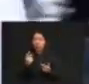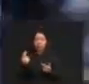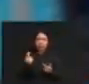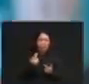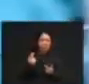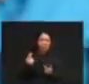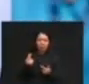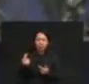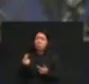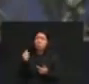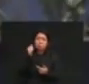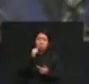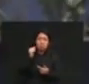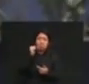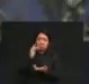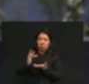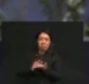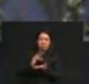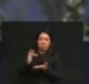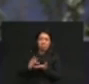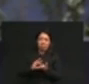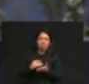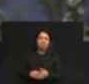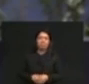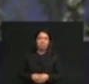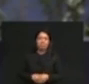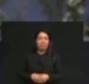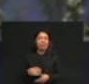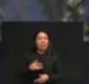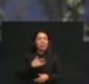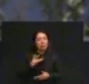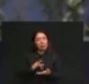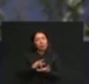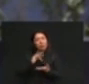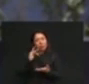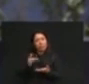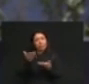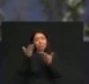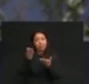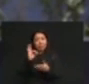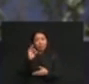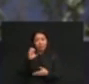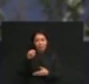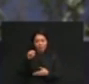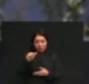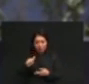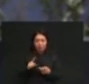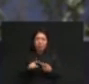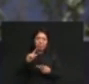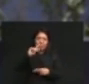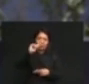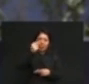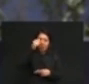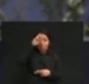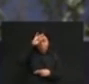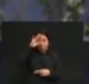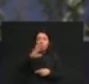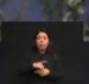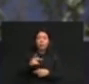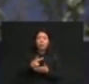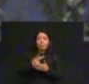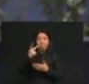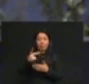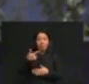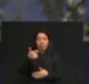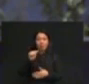nosotros. Agradecemos de todo corazón a FEMSA, al TEC de Monterrey, por impulsar el premio Eugenio